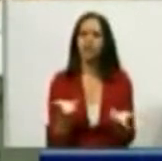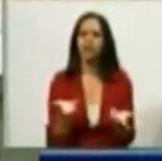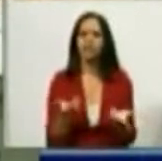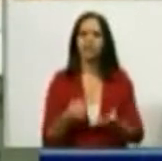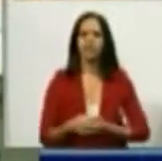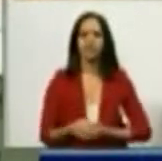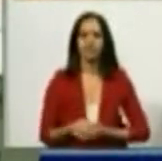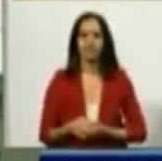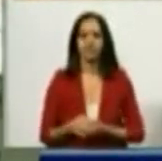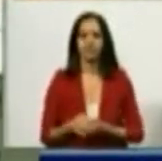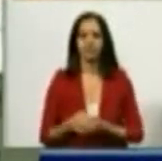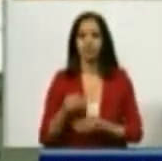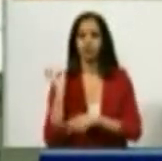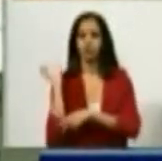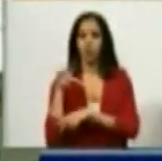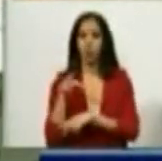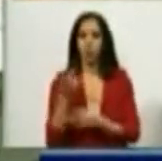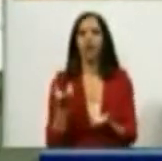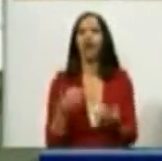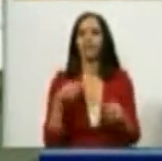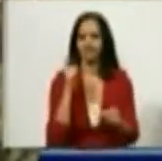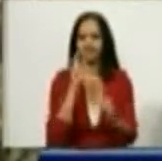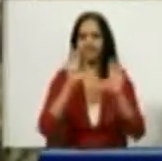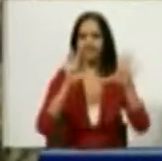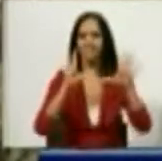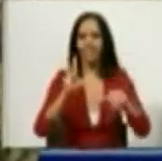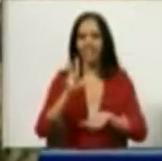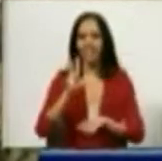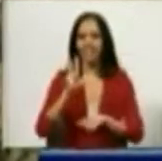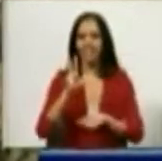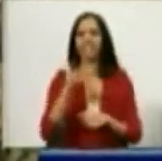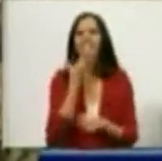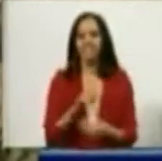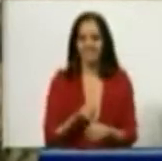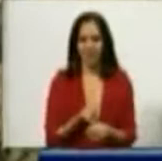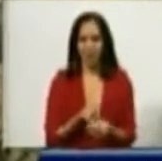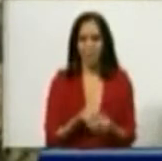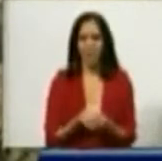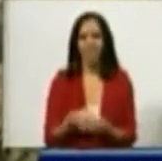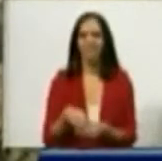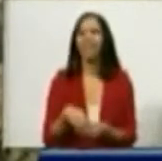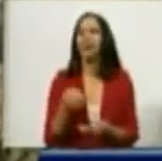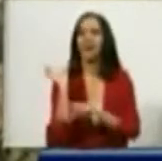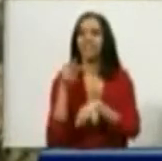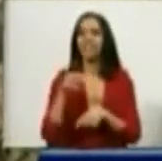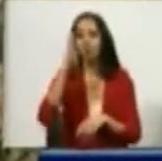el tres de diciembre tiene una partida tiburones de la guaira contra